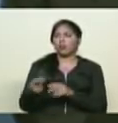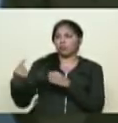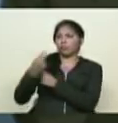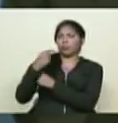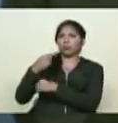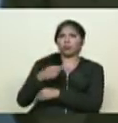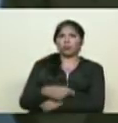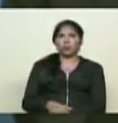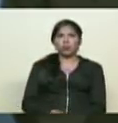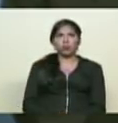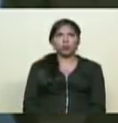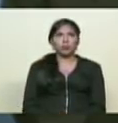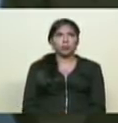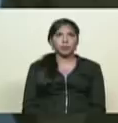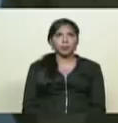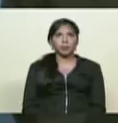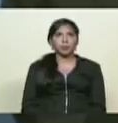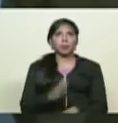la plataforma